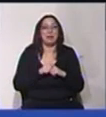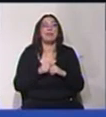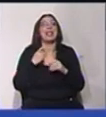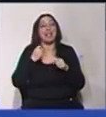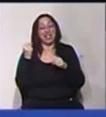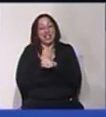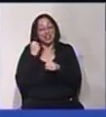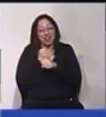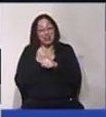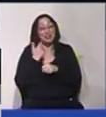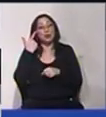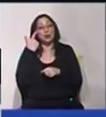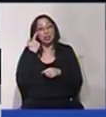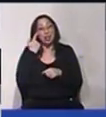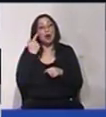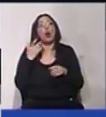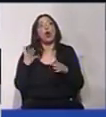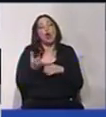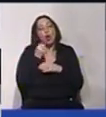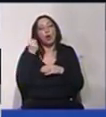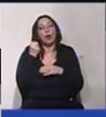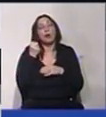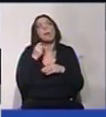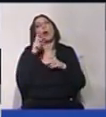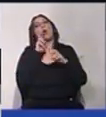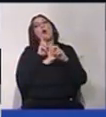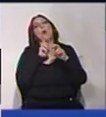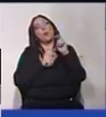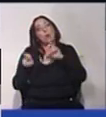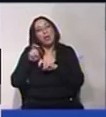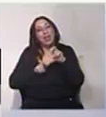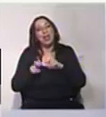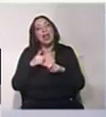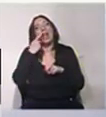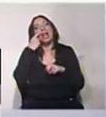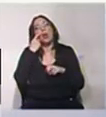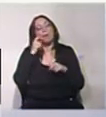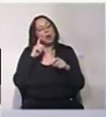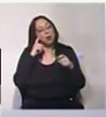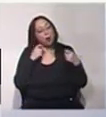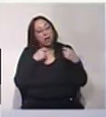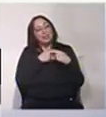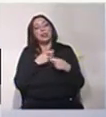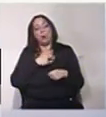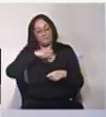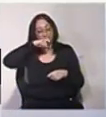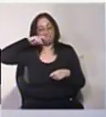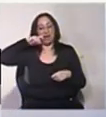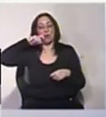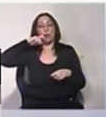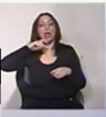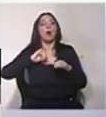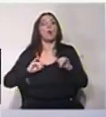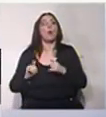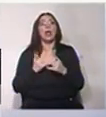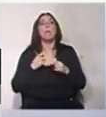trabajos suicidológicos logramos o intentamos lograr que el hombre no asocie que su masculinidad está en juego por